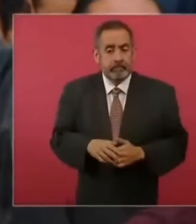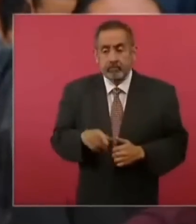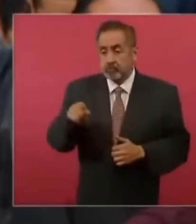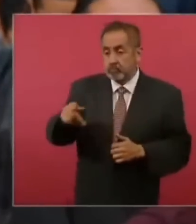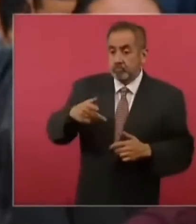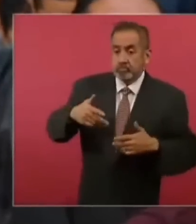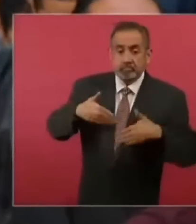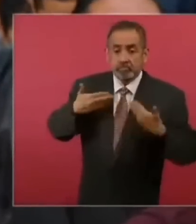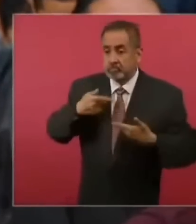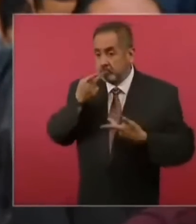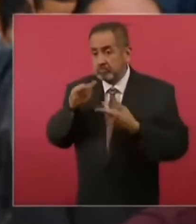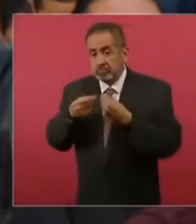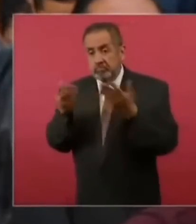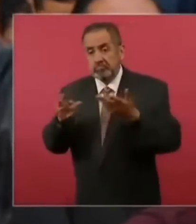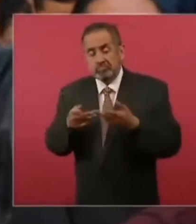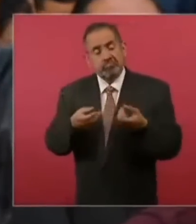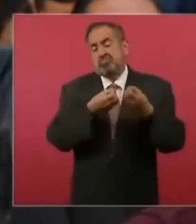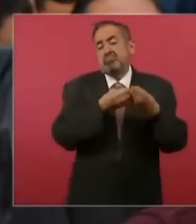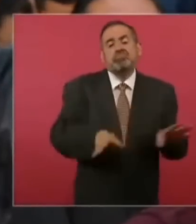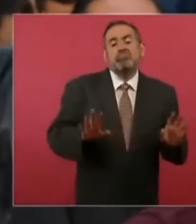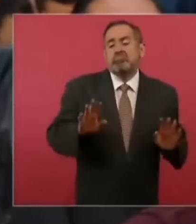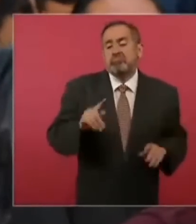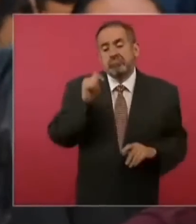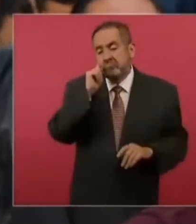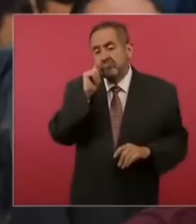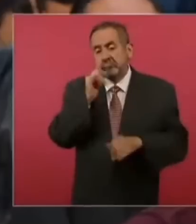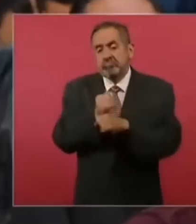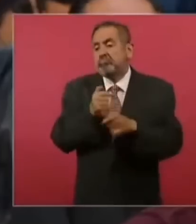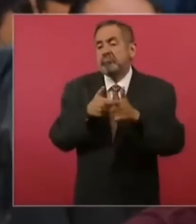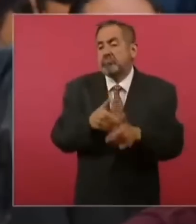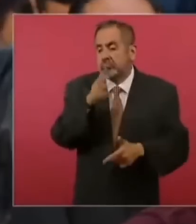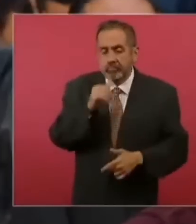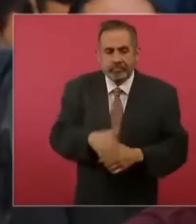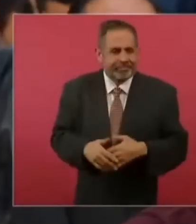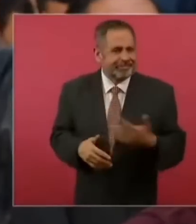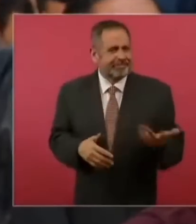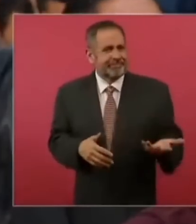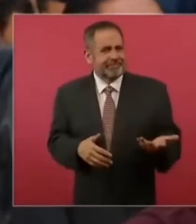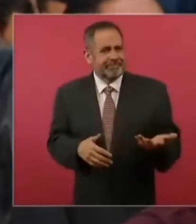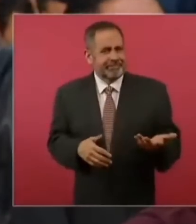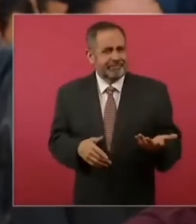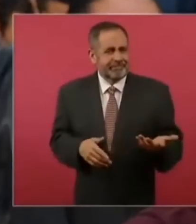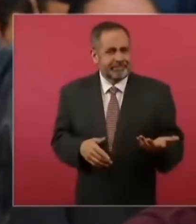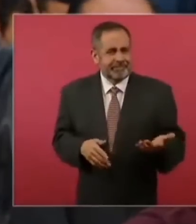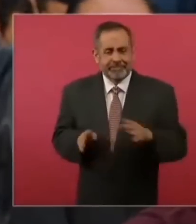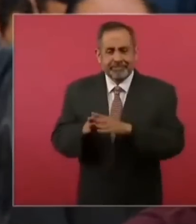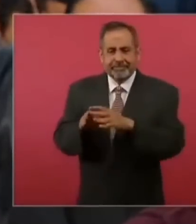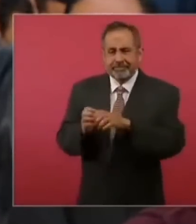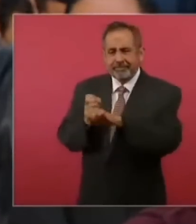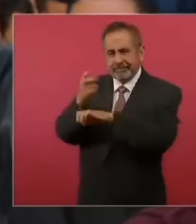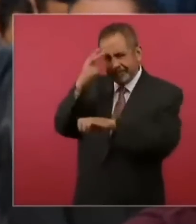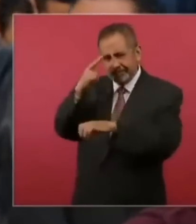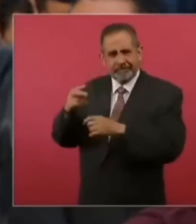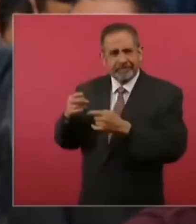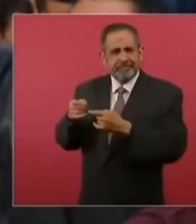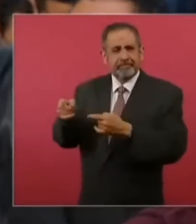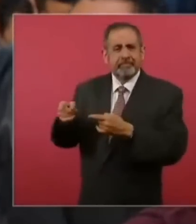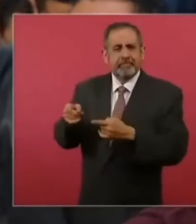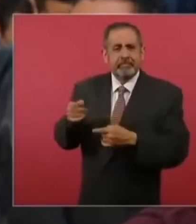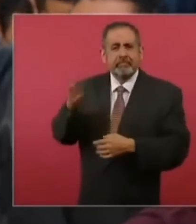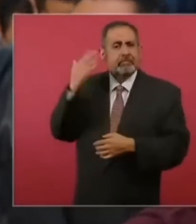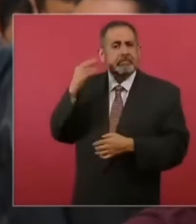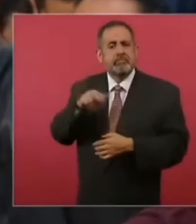dan declaraciones están entorpeciendo el caso. No puede ser posible que en el Estado de México, de manera histórica, nunca